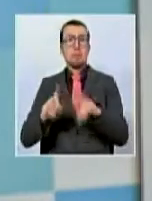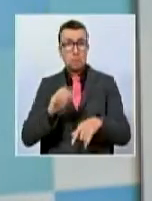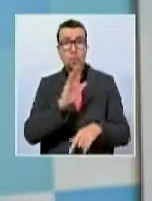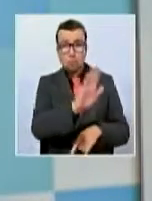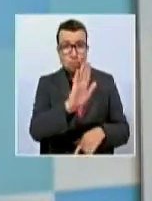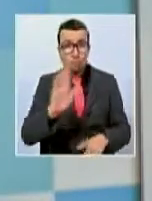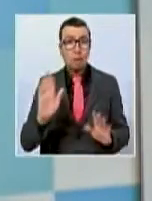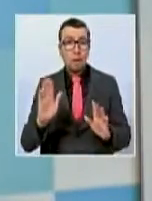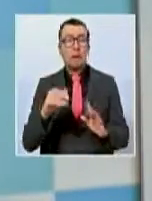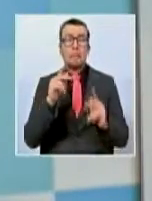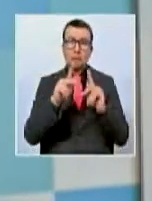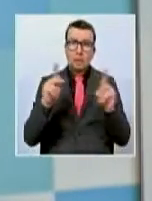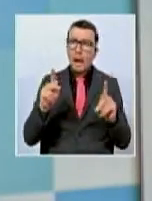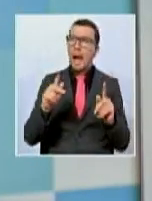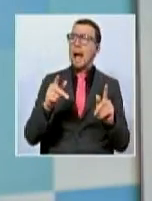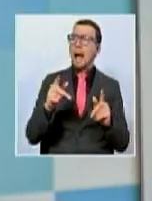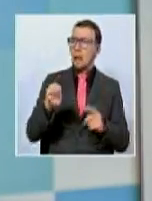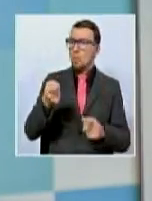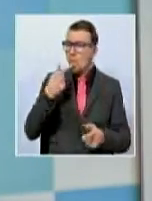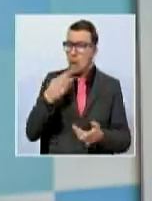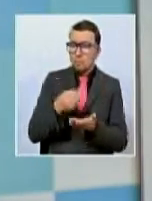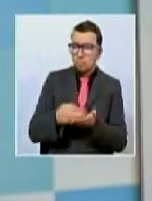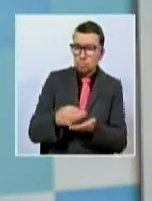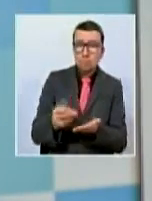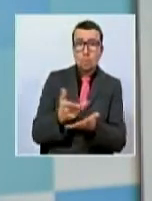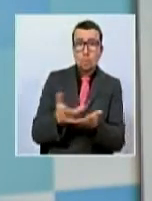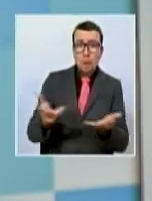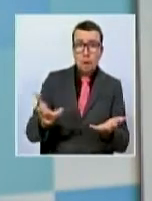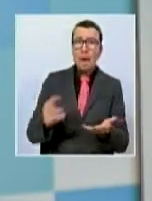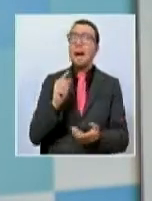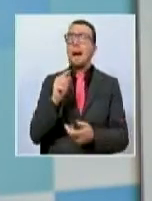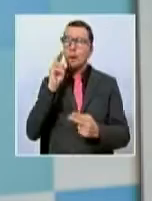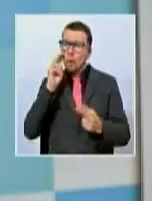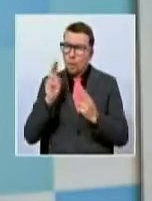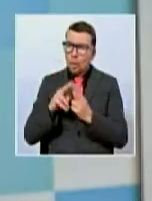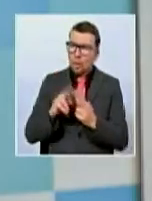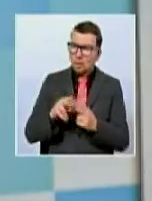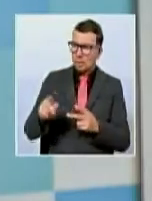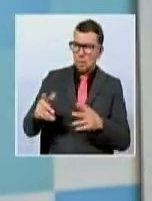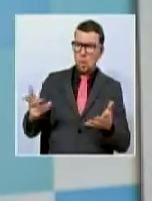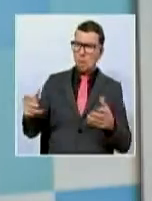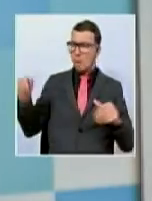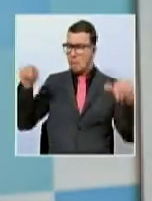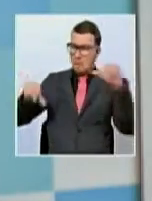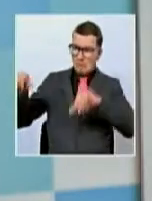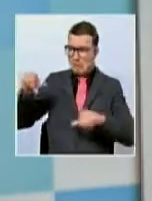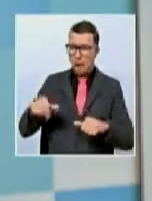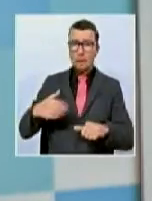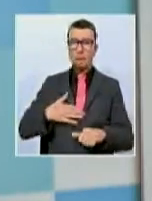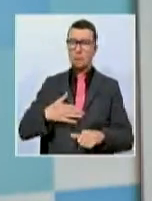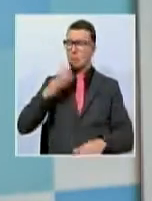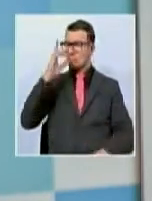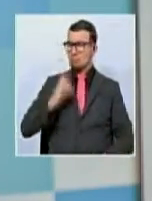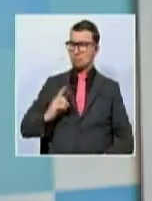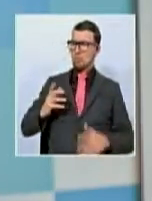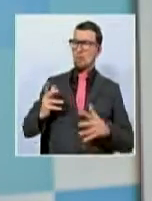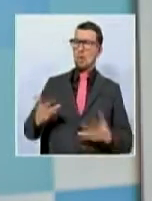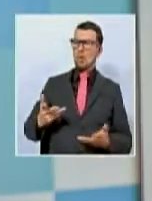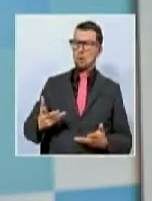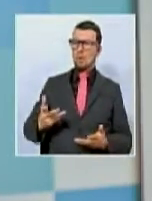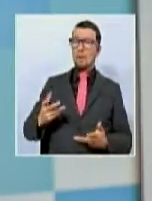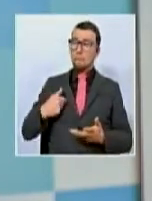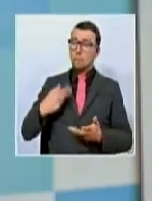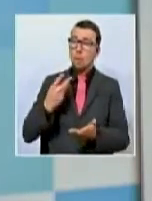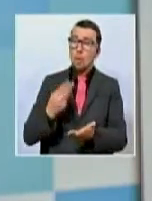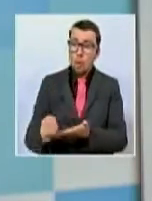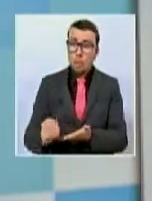la audiencia, al consumidor final, que es muy importante que conozcan cuál es la mejor manera de tomar una decisión en la